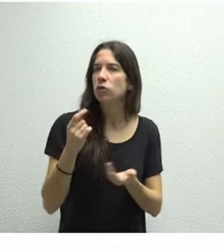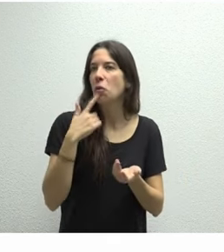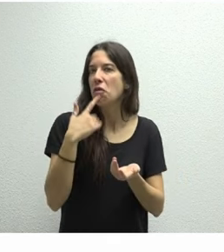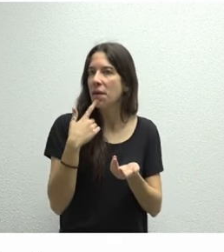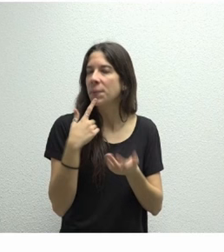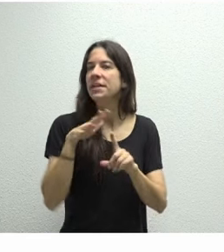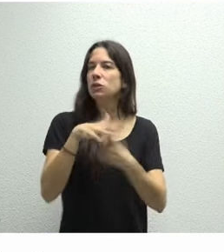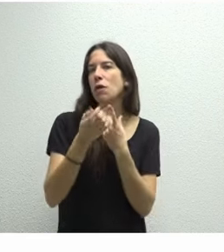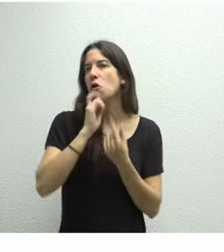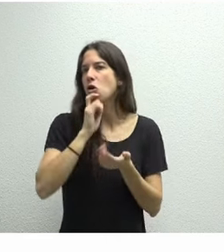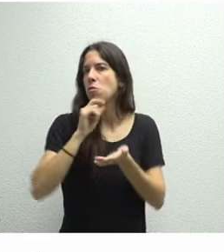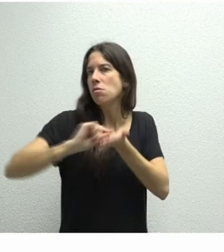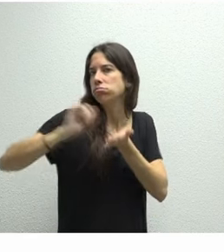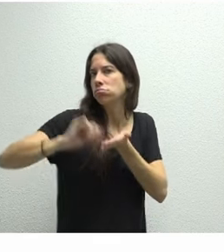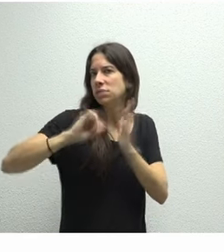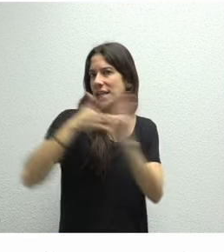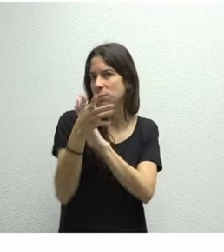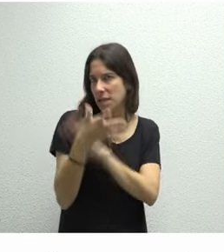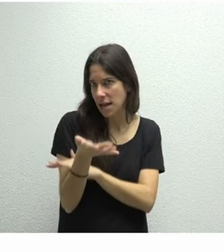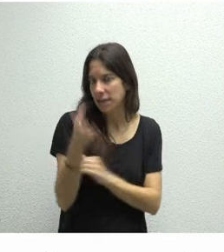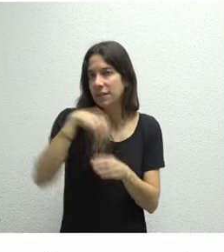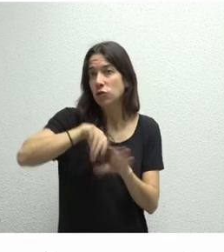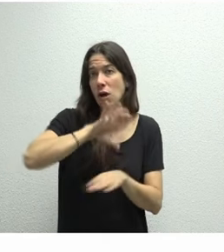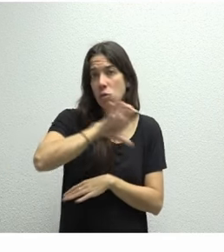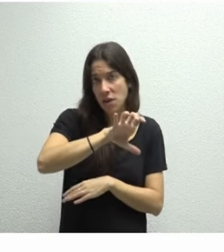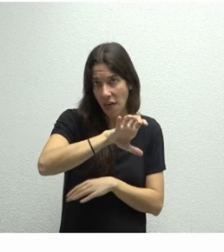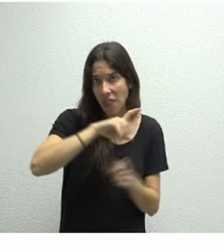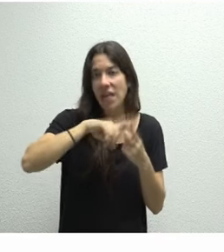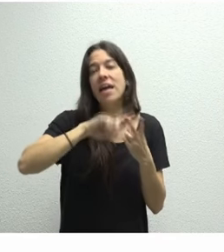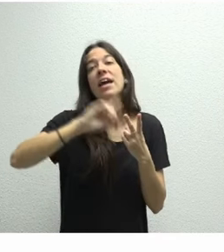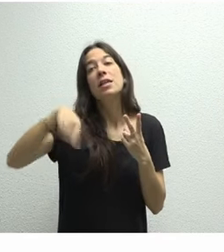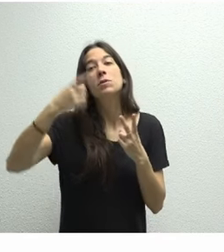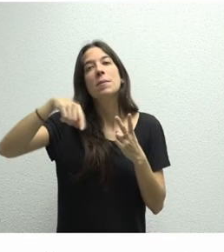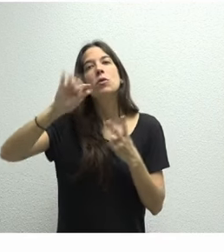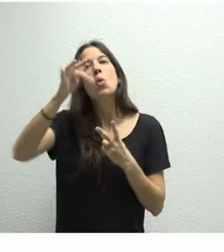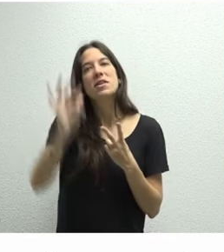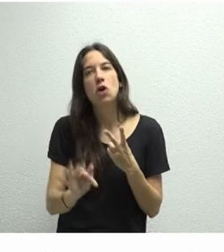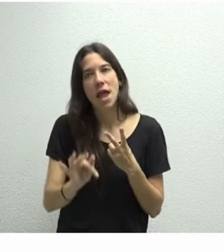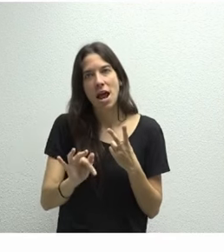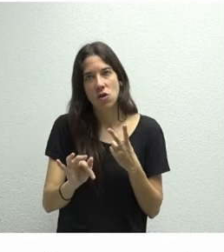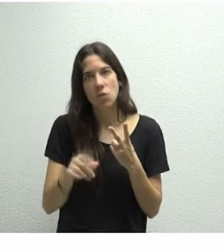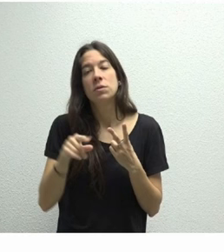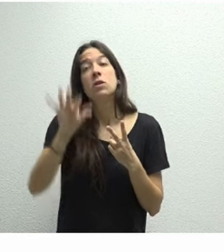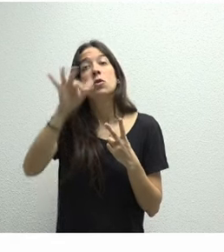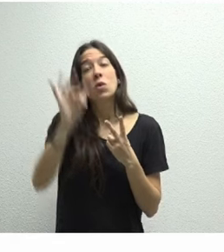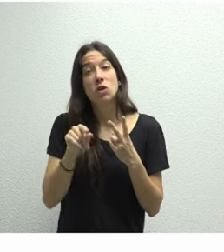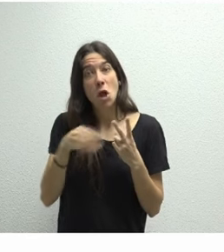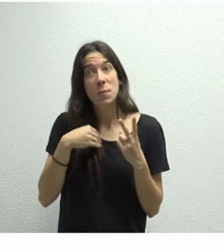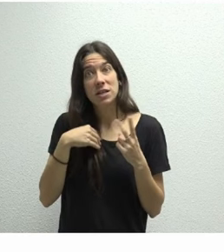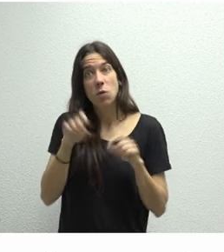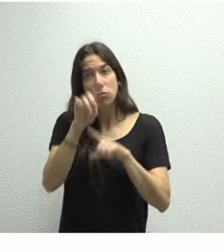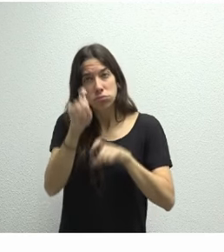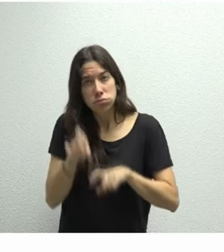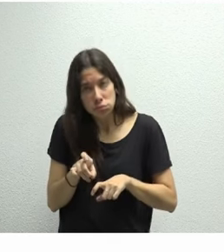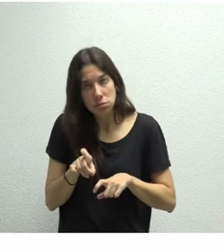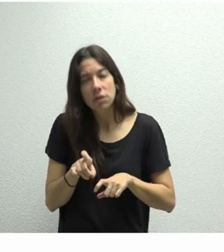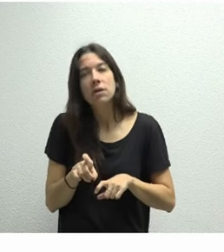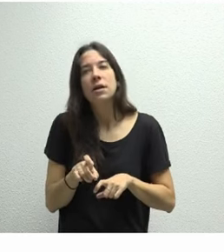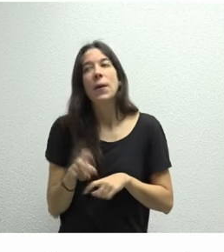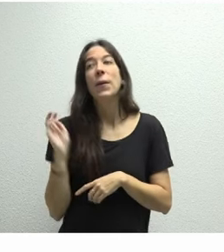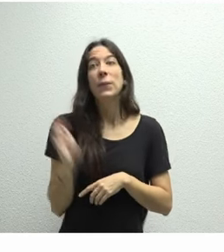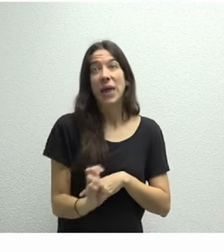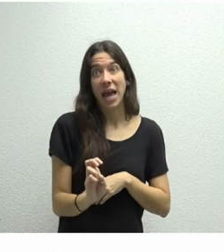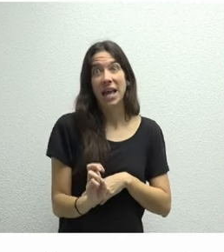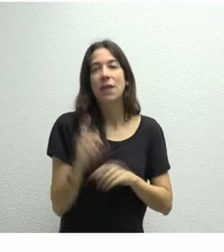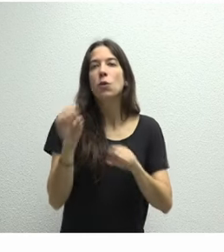situación eh en la comunidad y luego un cuestionario que proviene de un cuestionario que estamos utilizando